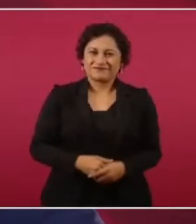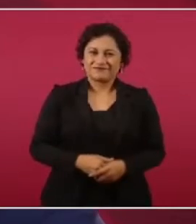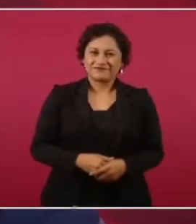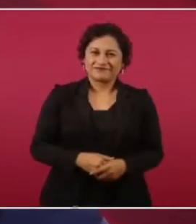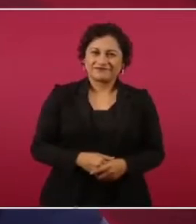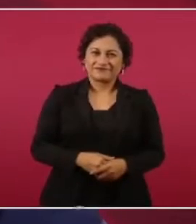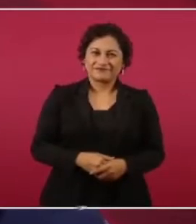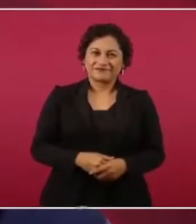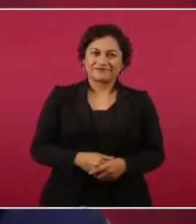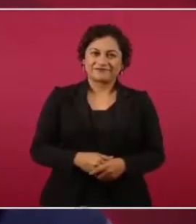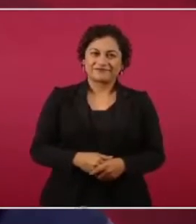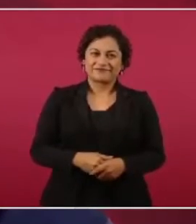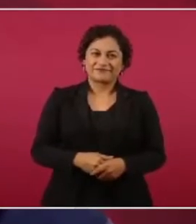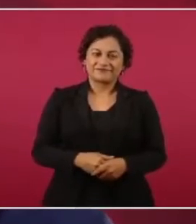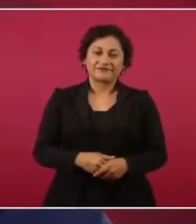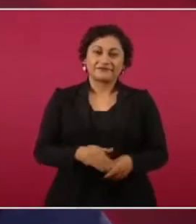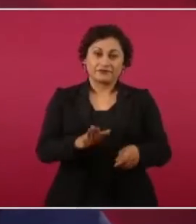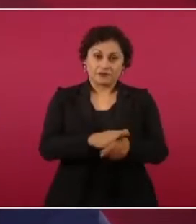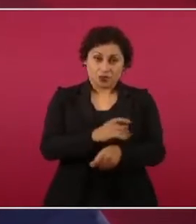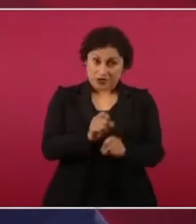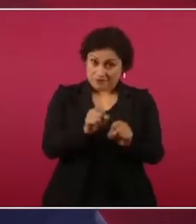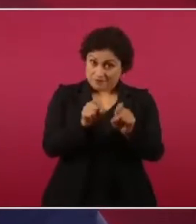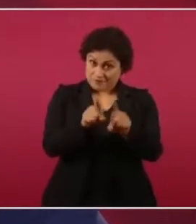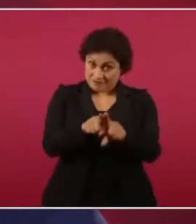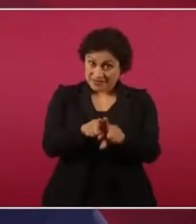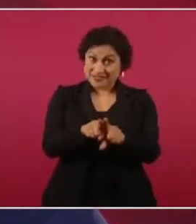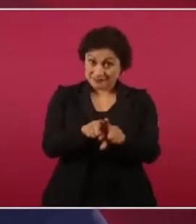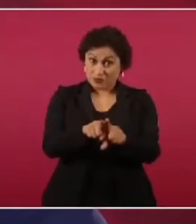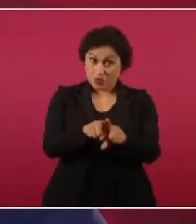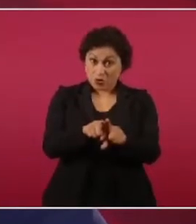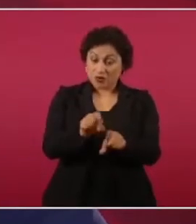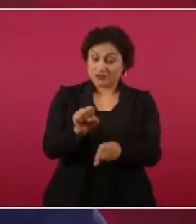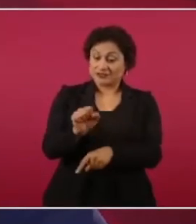porque eso también lo hizo Salinas después del fraude.